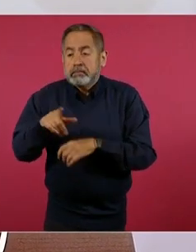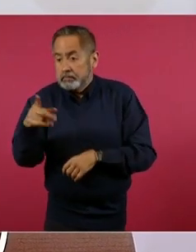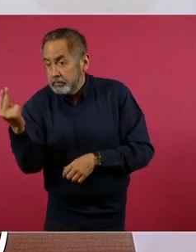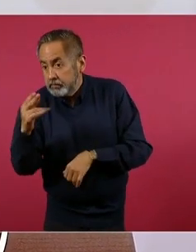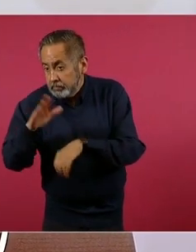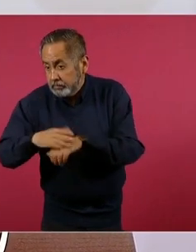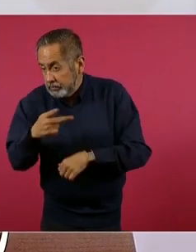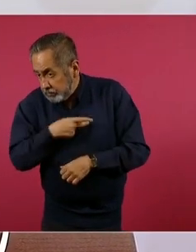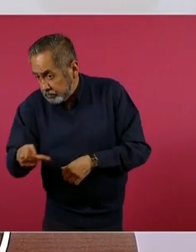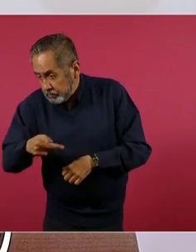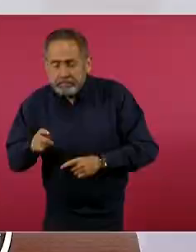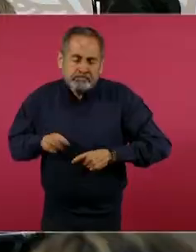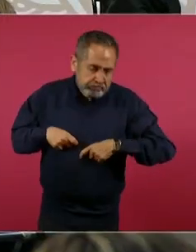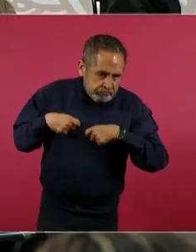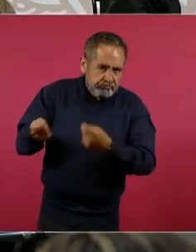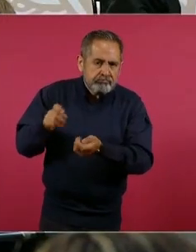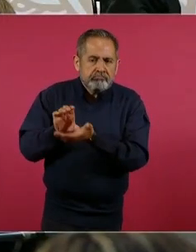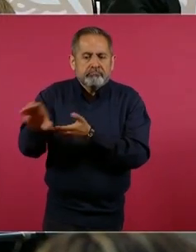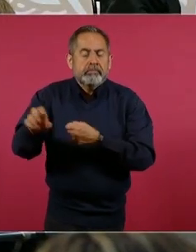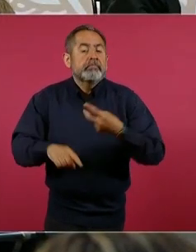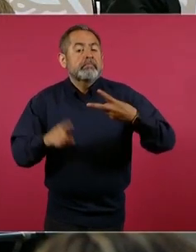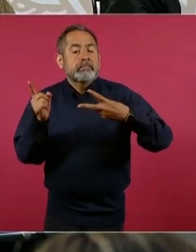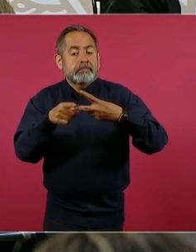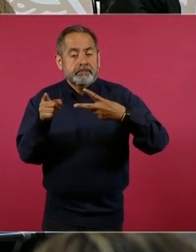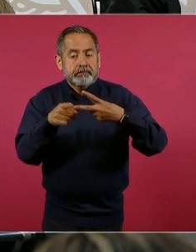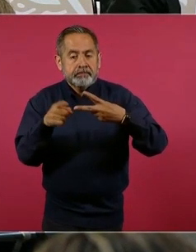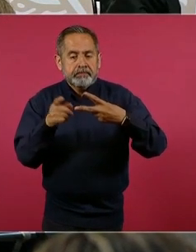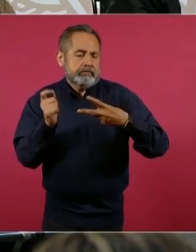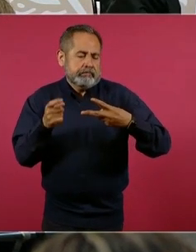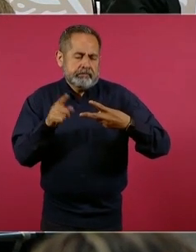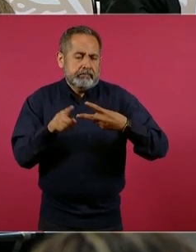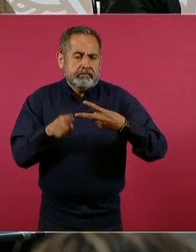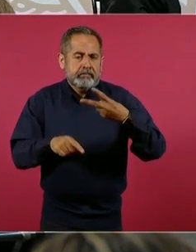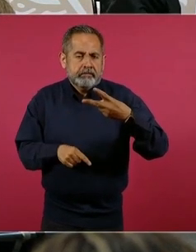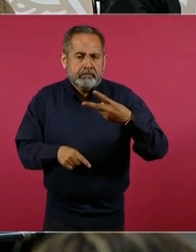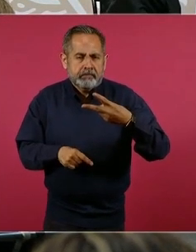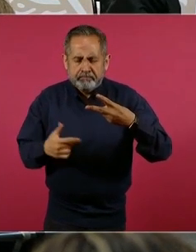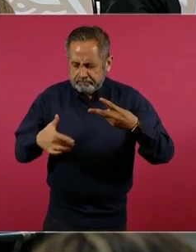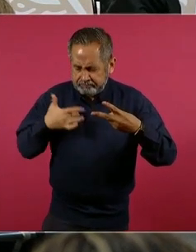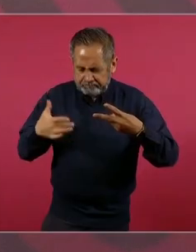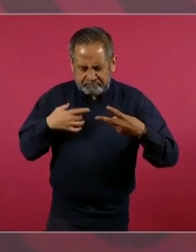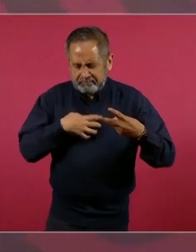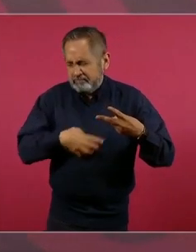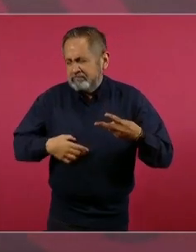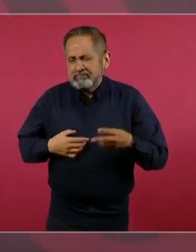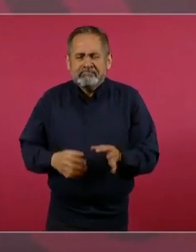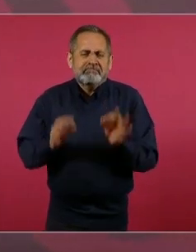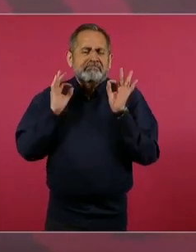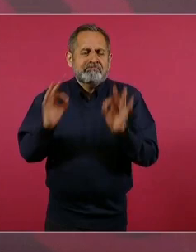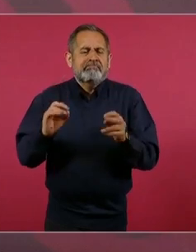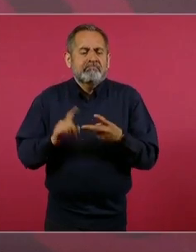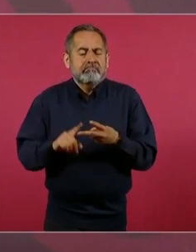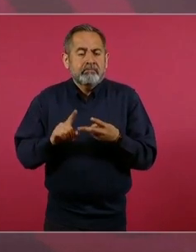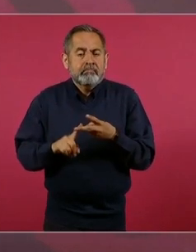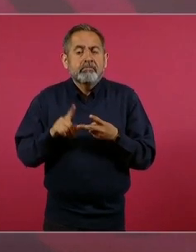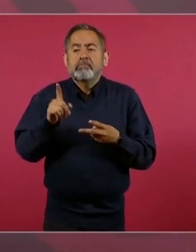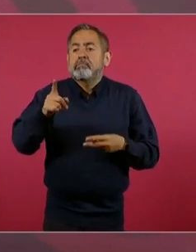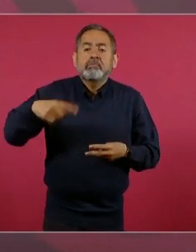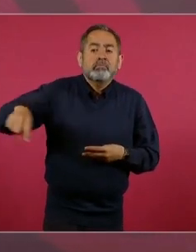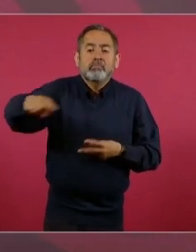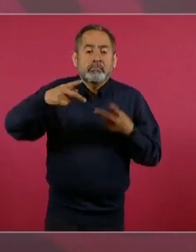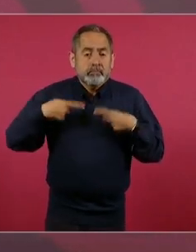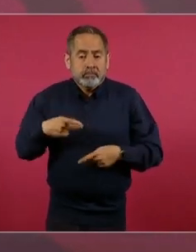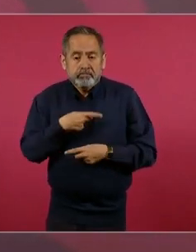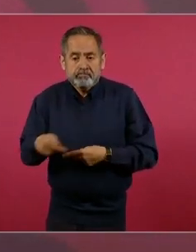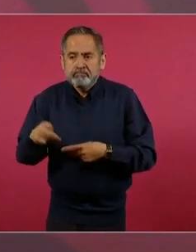necesitados. Lo segundo es eso, ¿no? Que me siento muy satisfecho de que se redujo la pobreza.